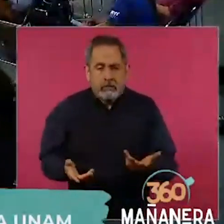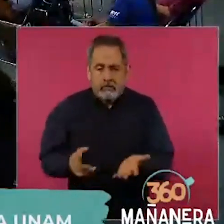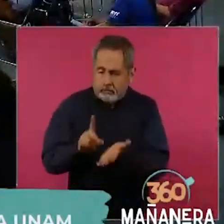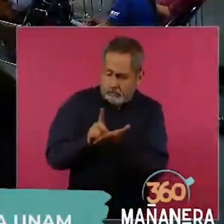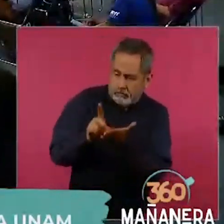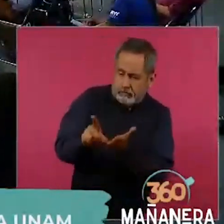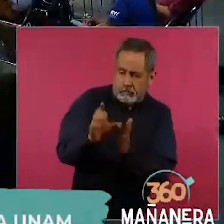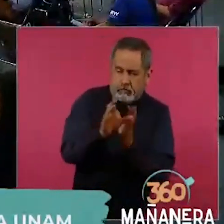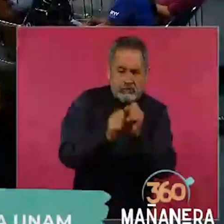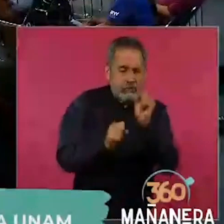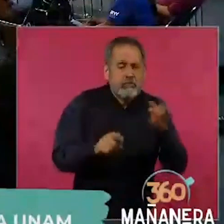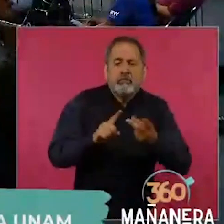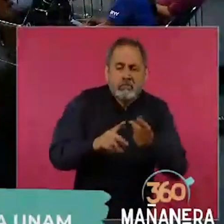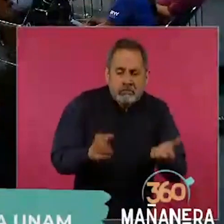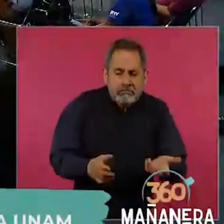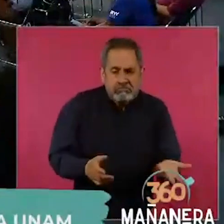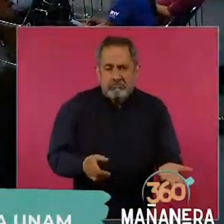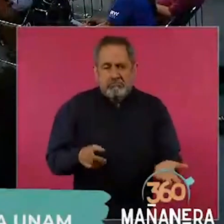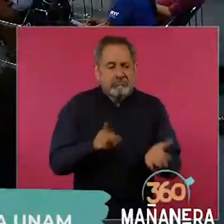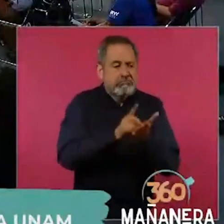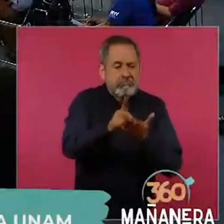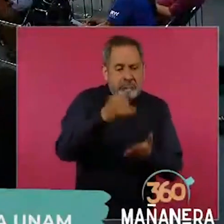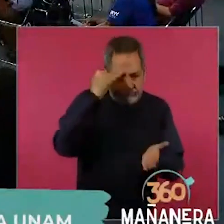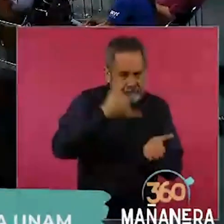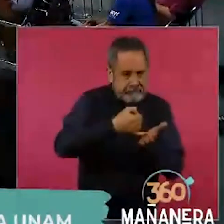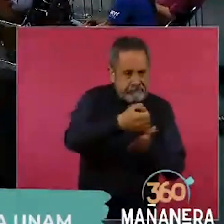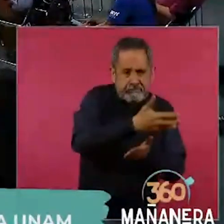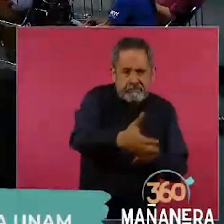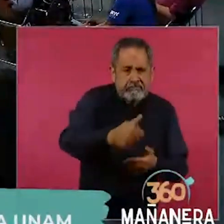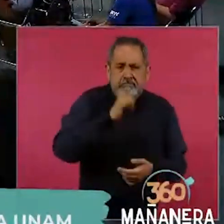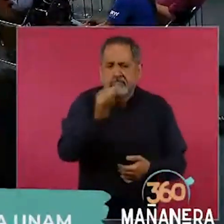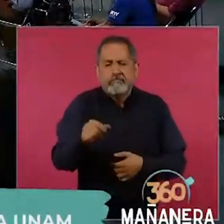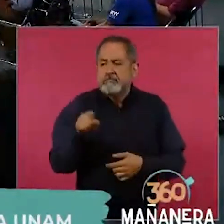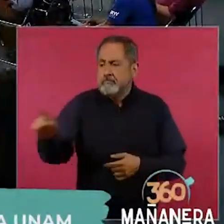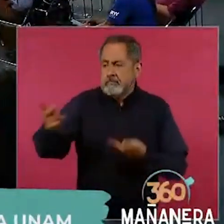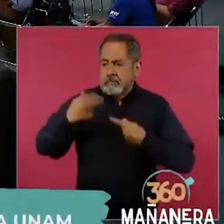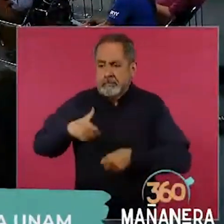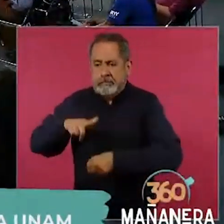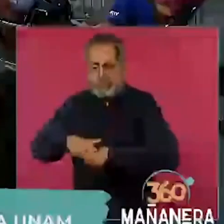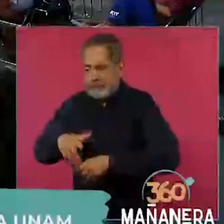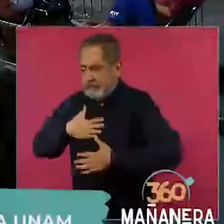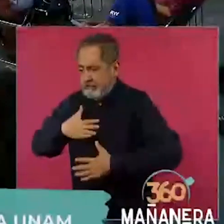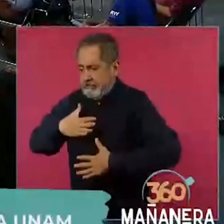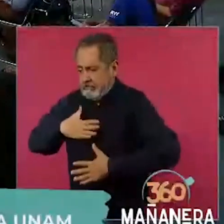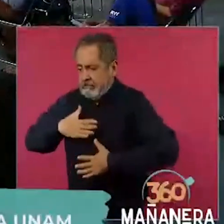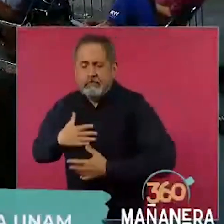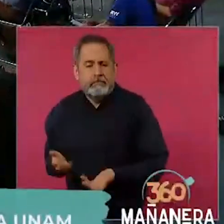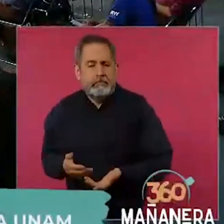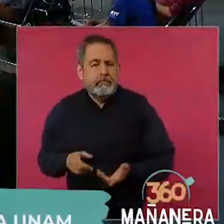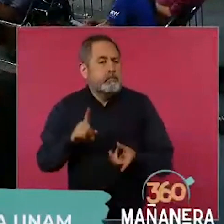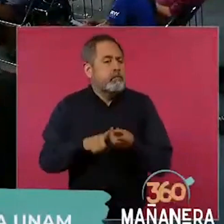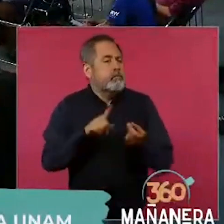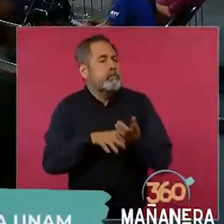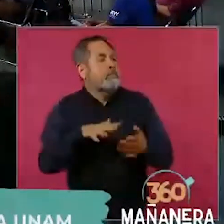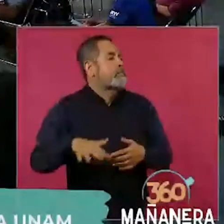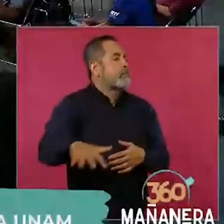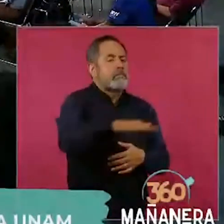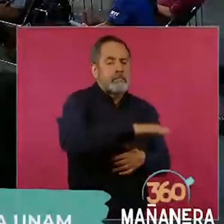derecho constitucional? ¿Dónde está el derecho agrario? ¿Dónde está el derecho laboral? No existe, lo acabaron.